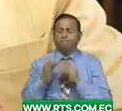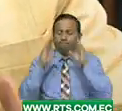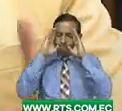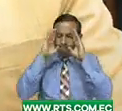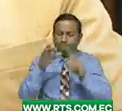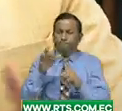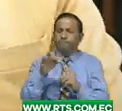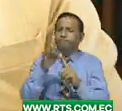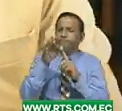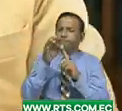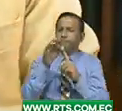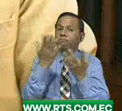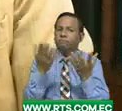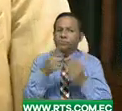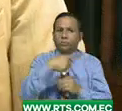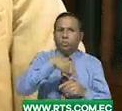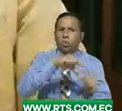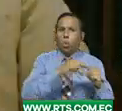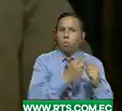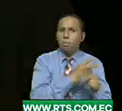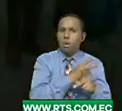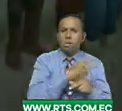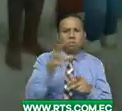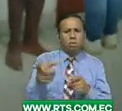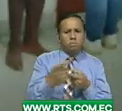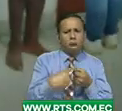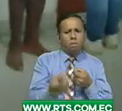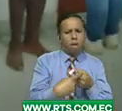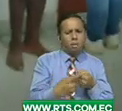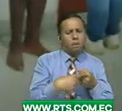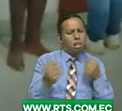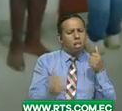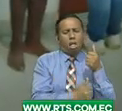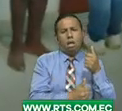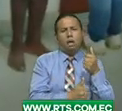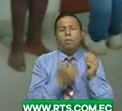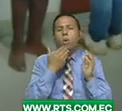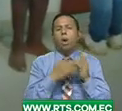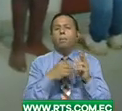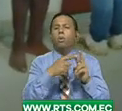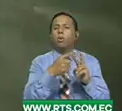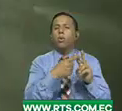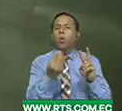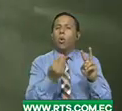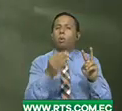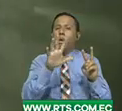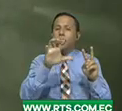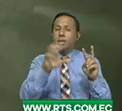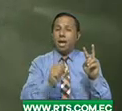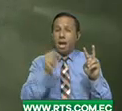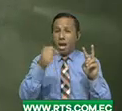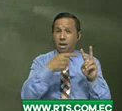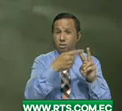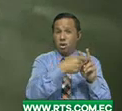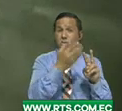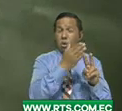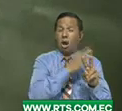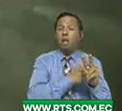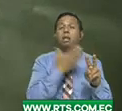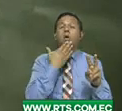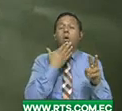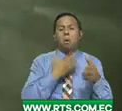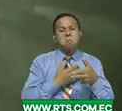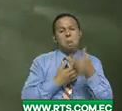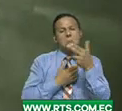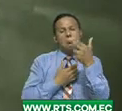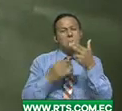son fácilmente reclutados por estas bandas criminales. En el caso de los dos adolescentes de 15 años, aislados por su presunta participación en